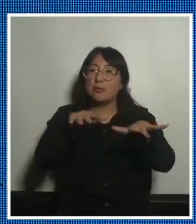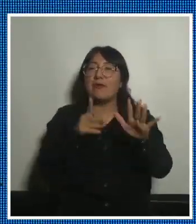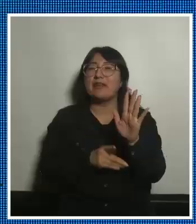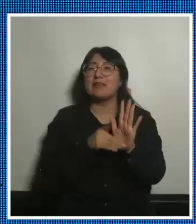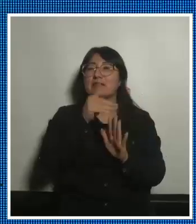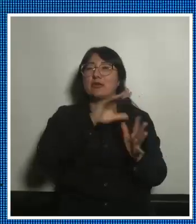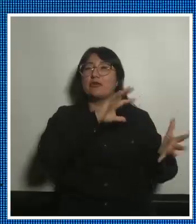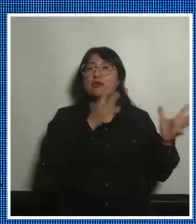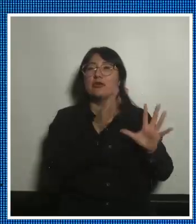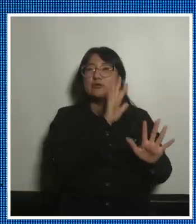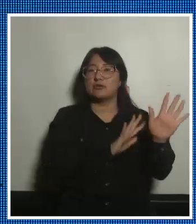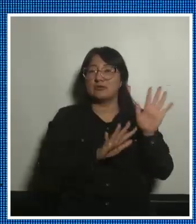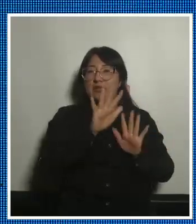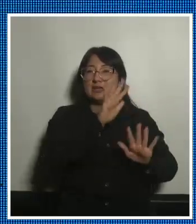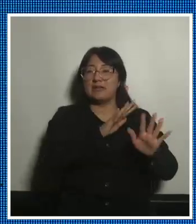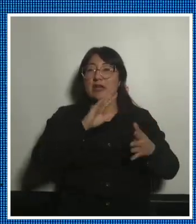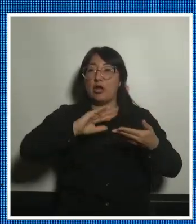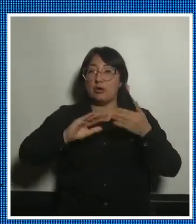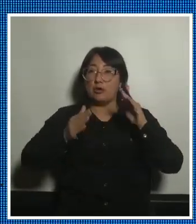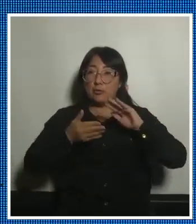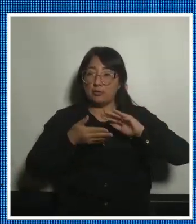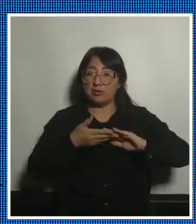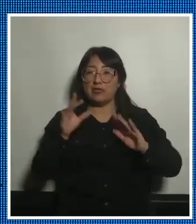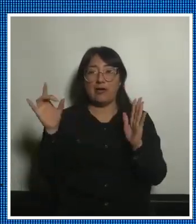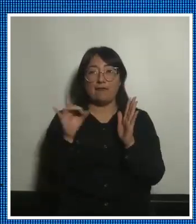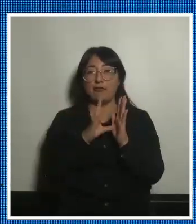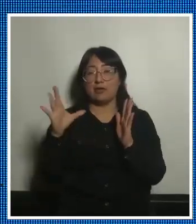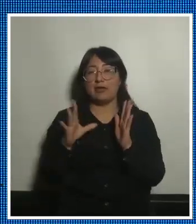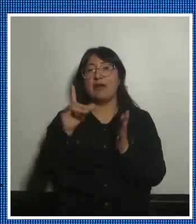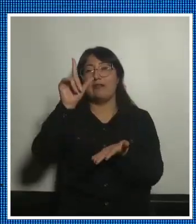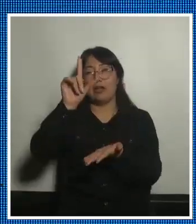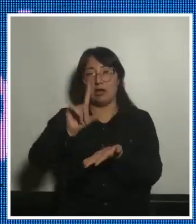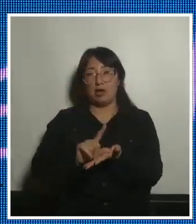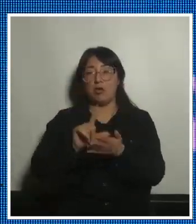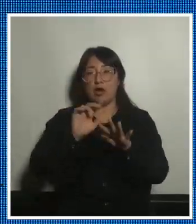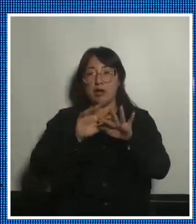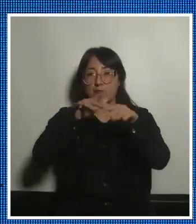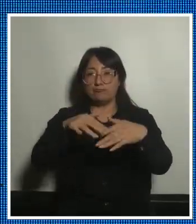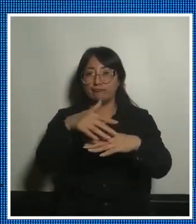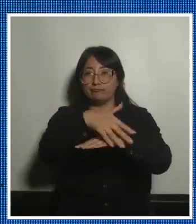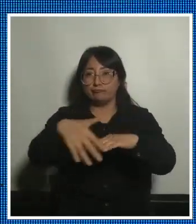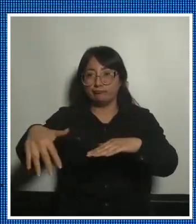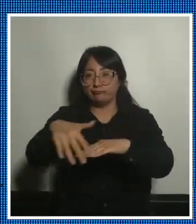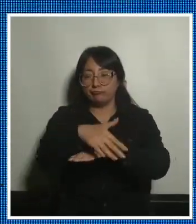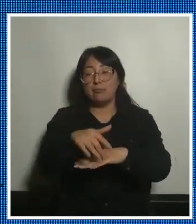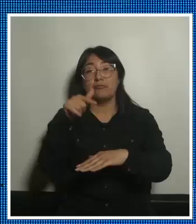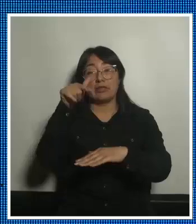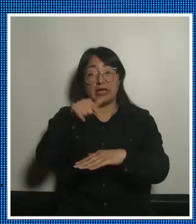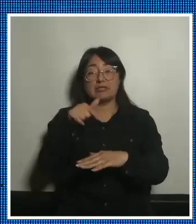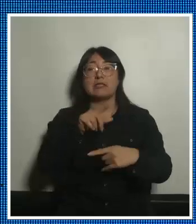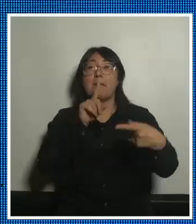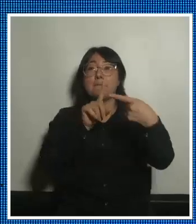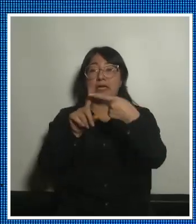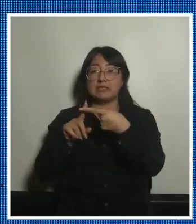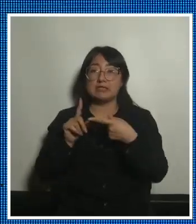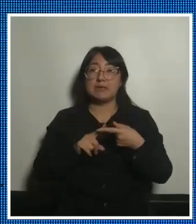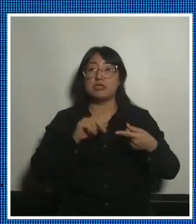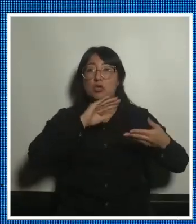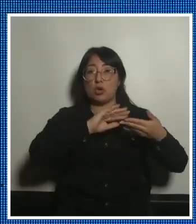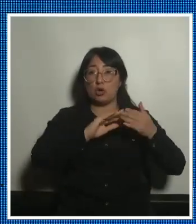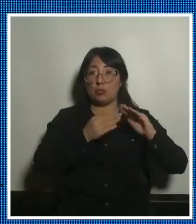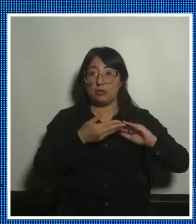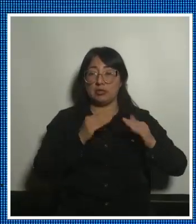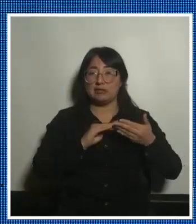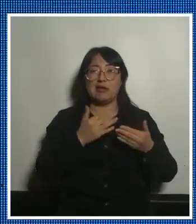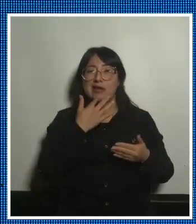sostenible en comunidades vulnerables ubicadas en zonas litorales, integrando así la participación comunitaria en